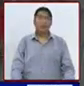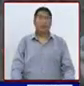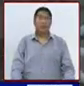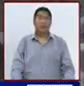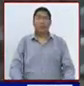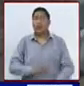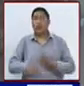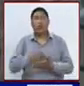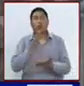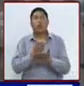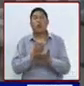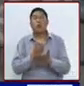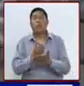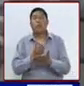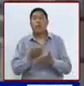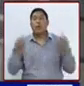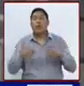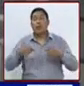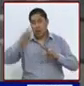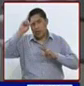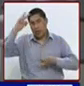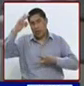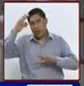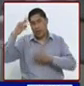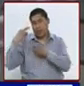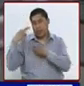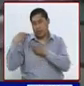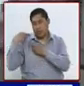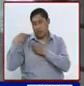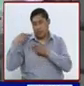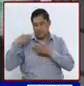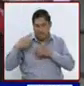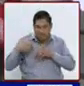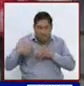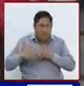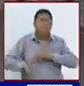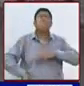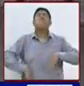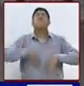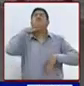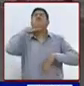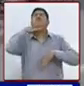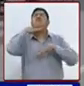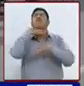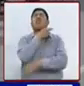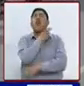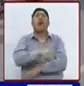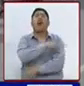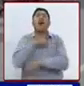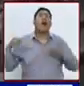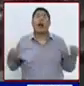Todo paró, mientras el virus se encargaba de colapsar los hospitales en La Paz.